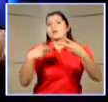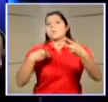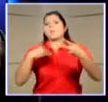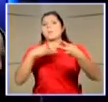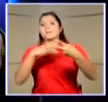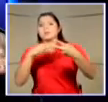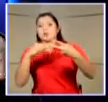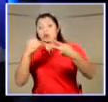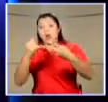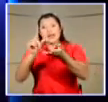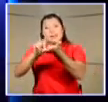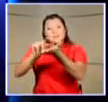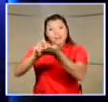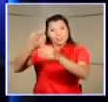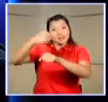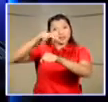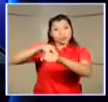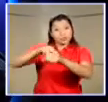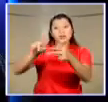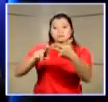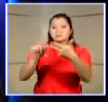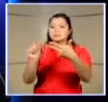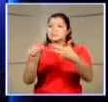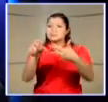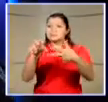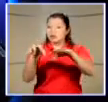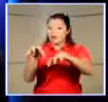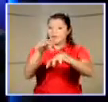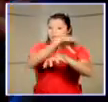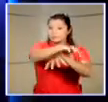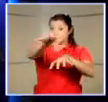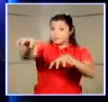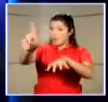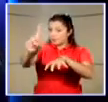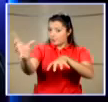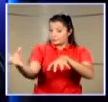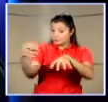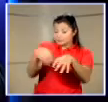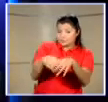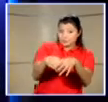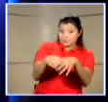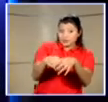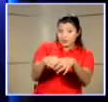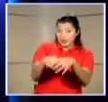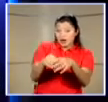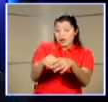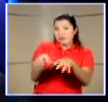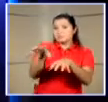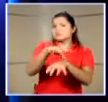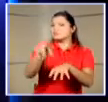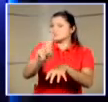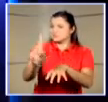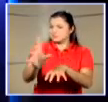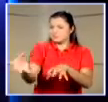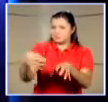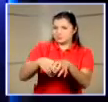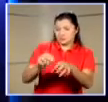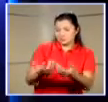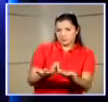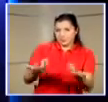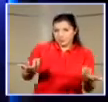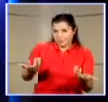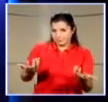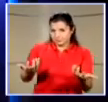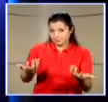la Imprenta Nacional, chiquitica. O sea, no es cierto que el tema de las convenciones colectivas, que es el fondo ideológico también de esto,